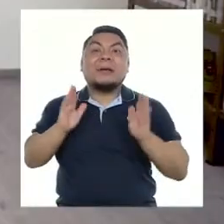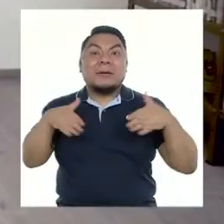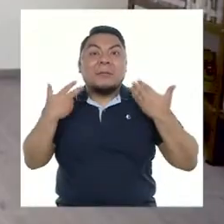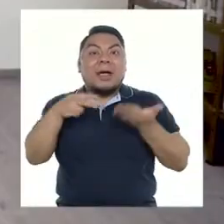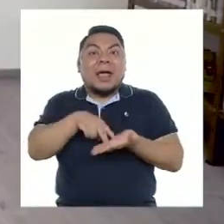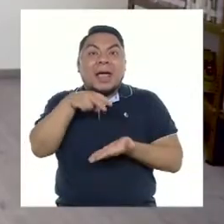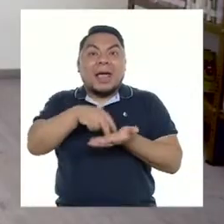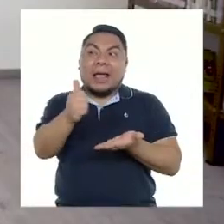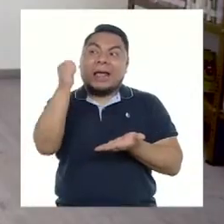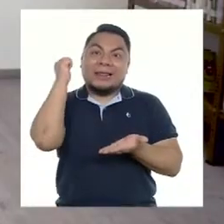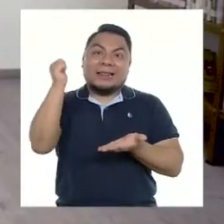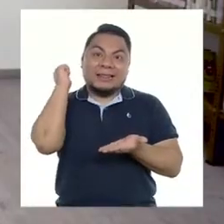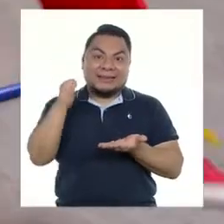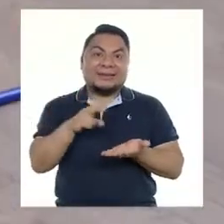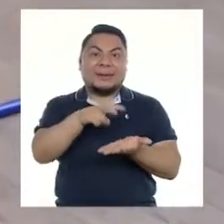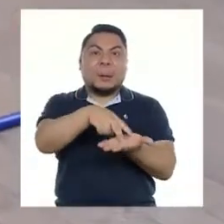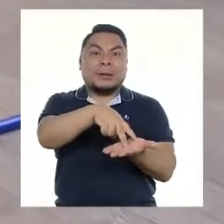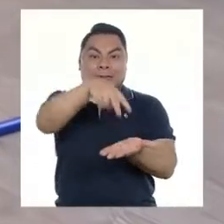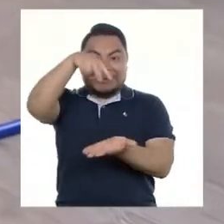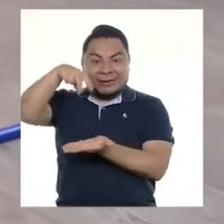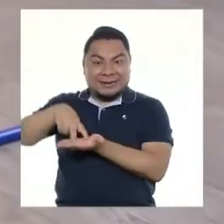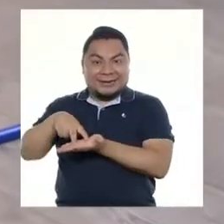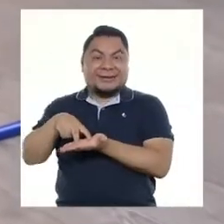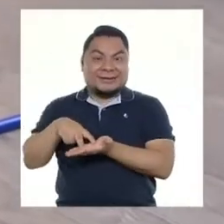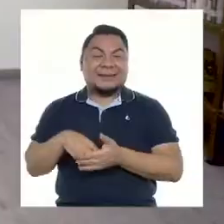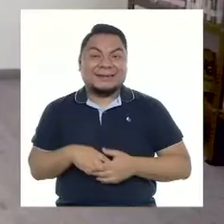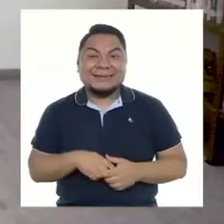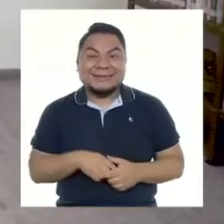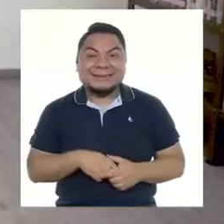Podemos saltar hacia atrás también. ¡Wow!